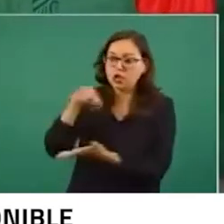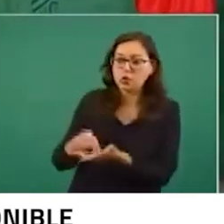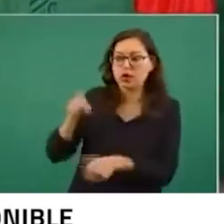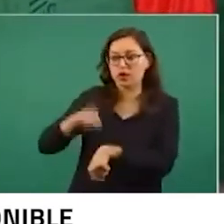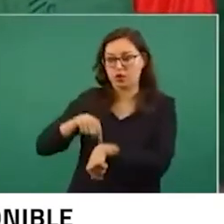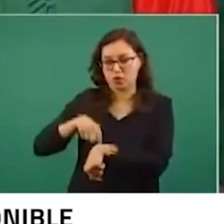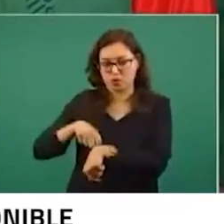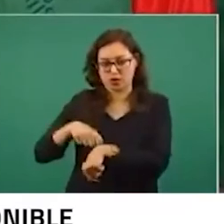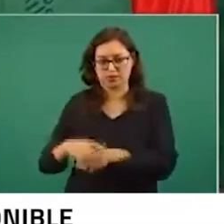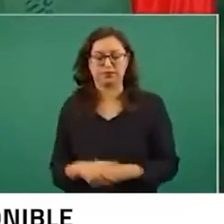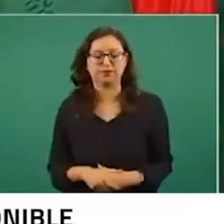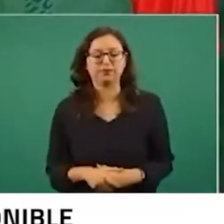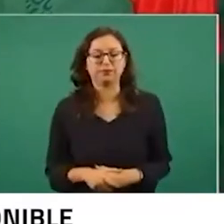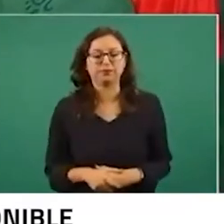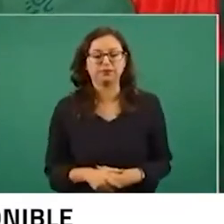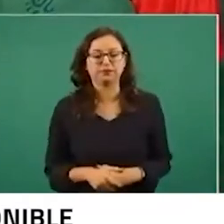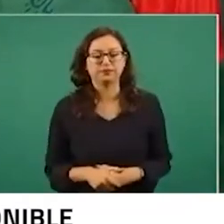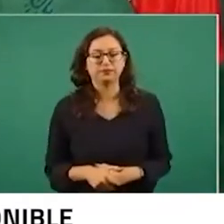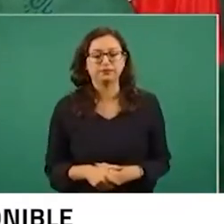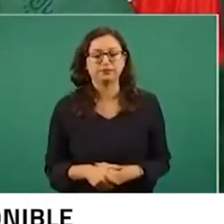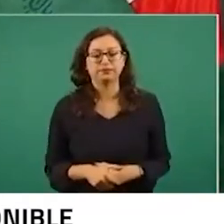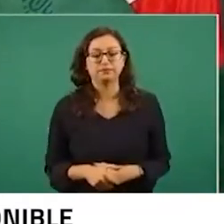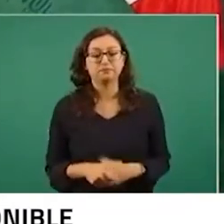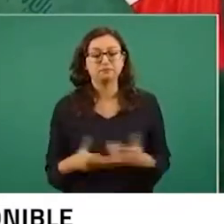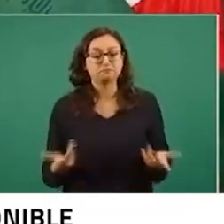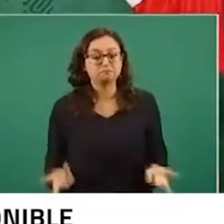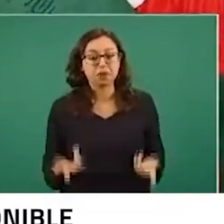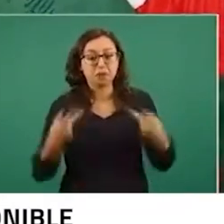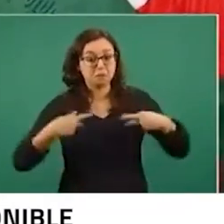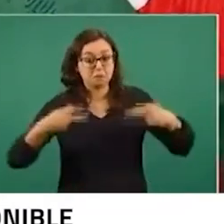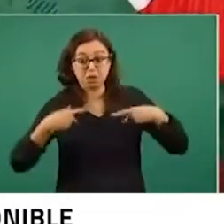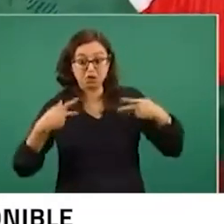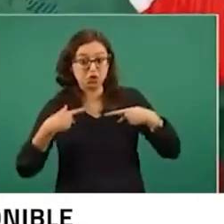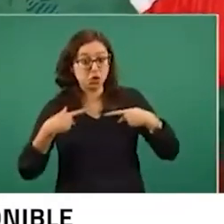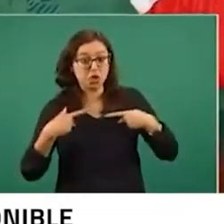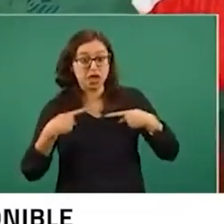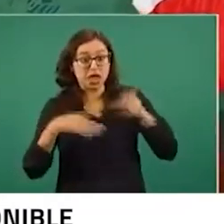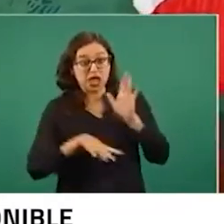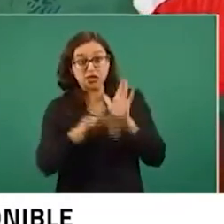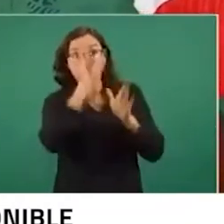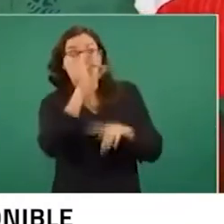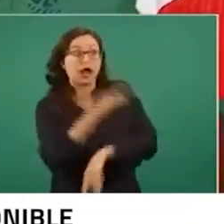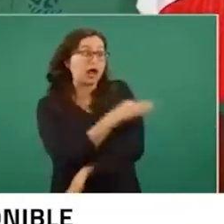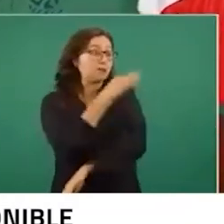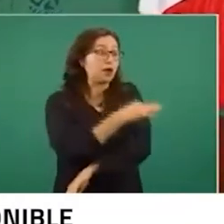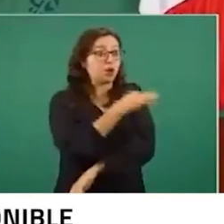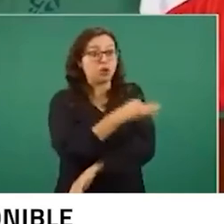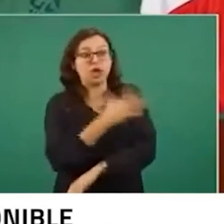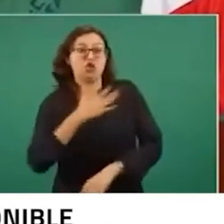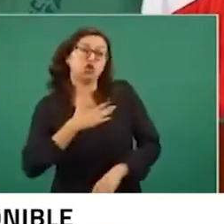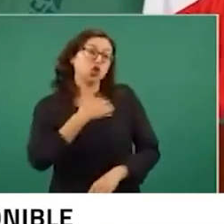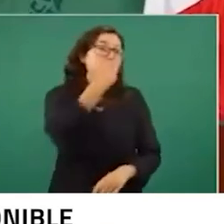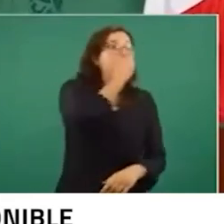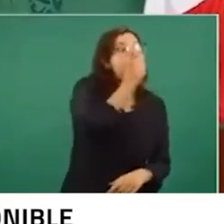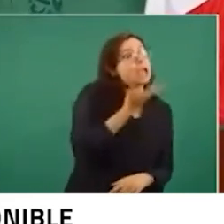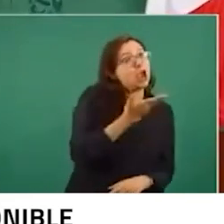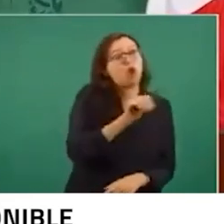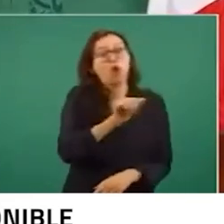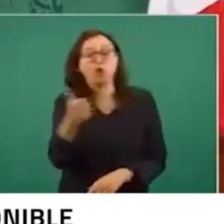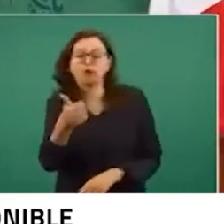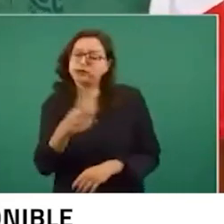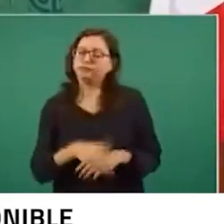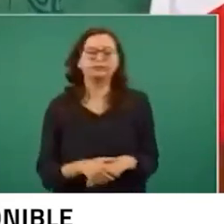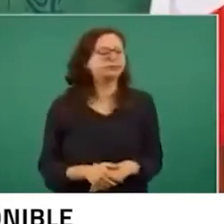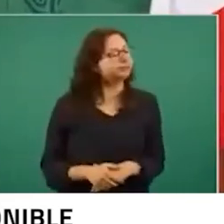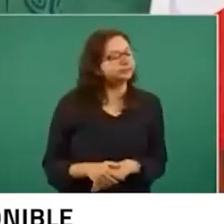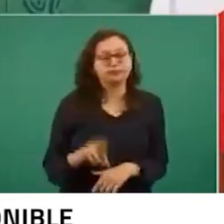tiempo y el lugar donde van a ser vacunados ¿no podrán elegir las personas qué vacuna aplican? no, esto depende justamente